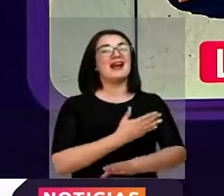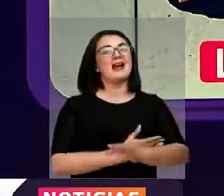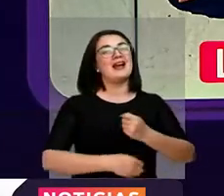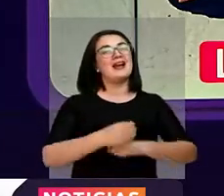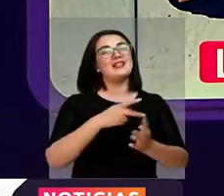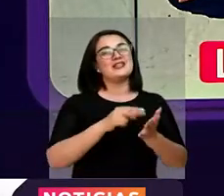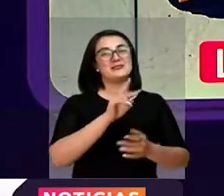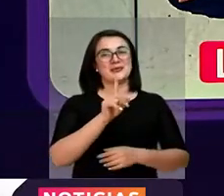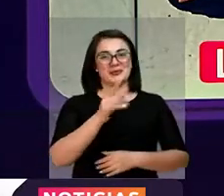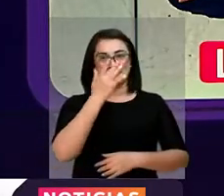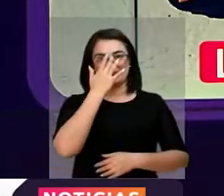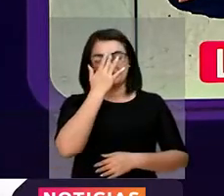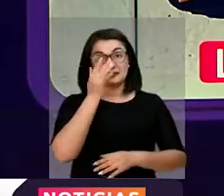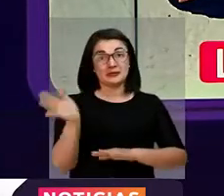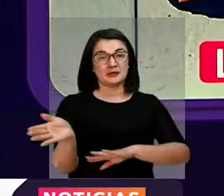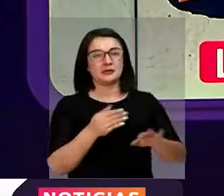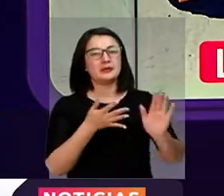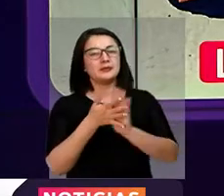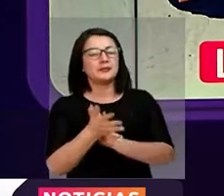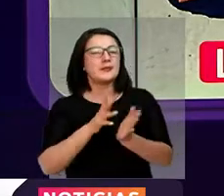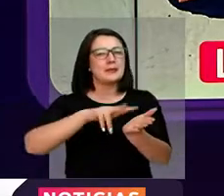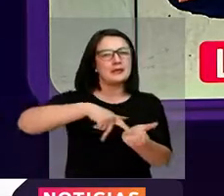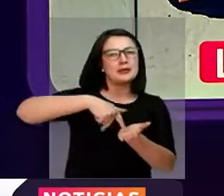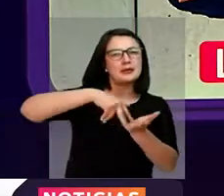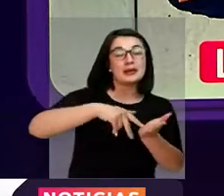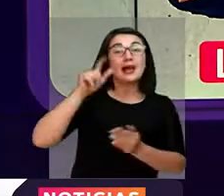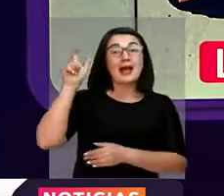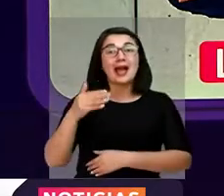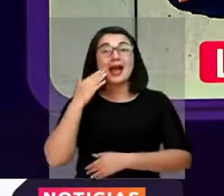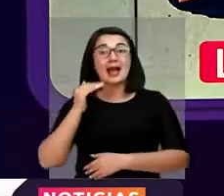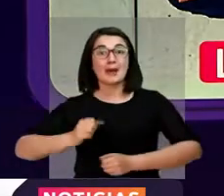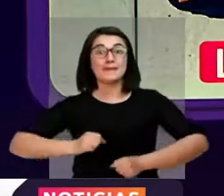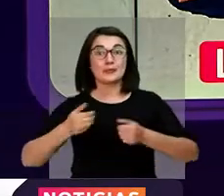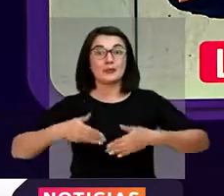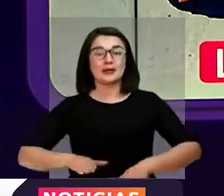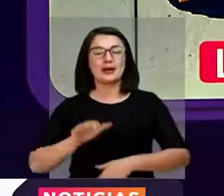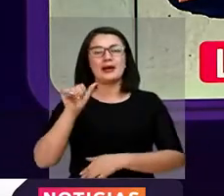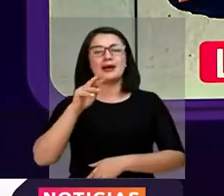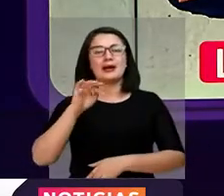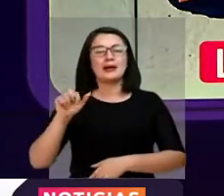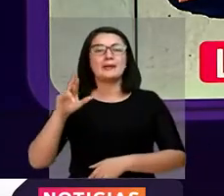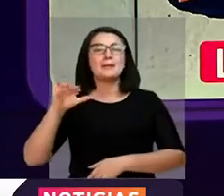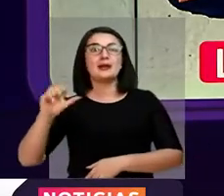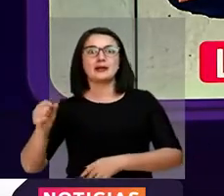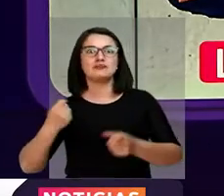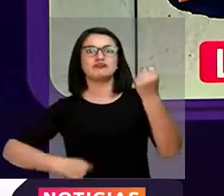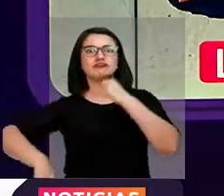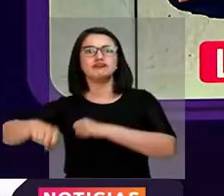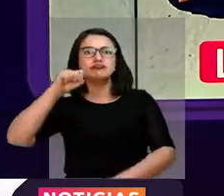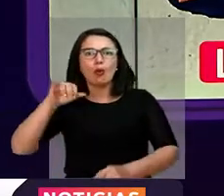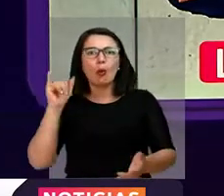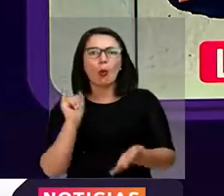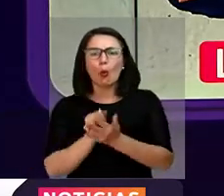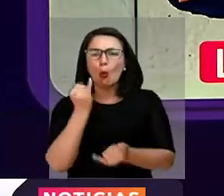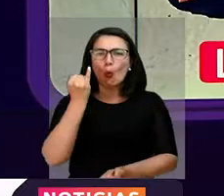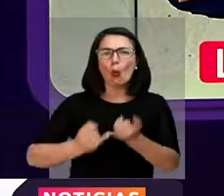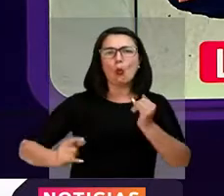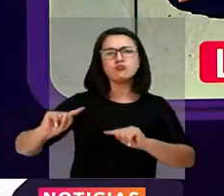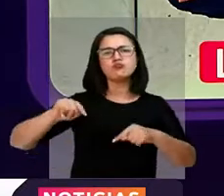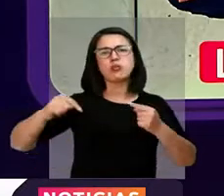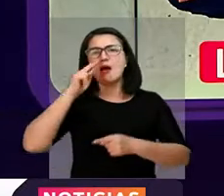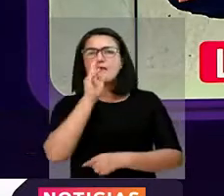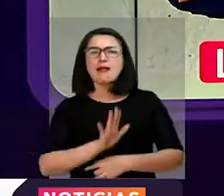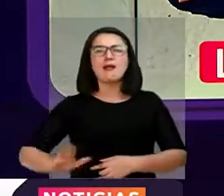a hablar ahora de skateboarding, porque la atleta bogotana de este deporte, Ana María Falla, fue la gran ganadora en el último campeonato nacional en